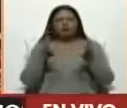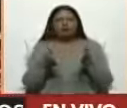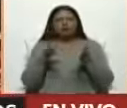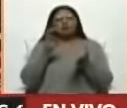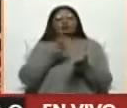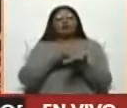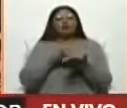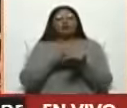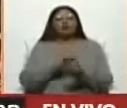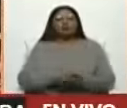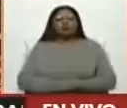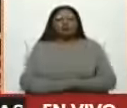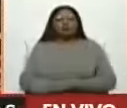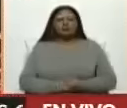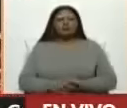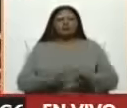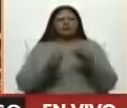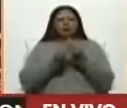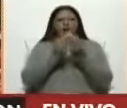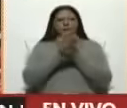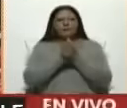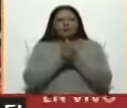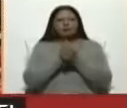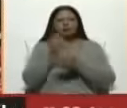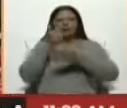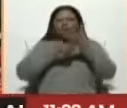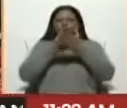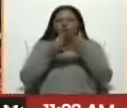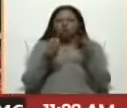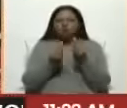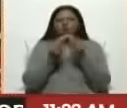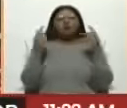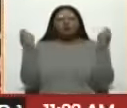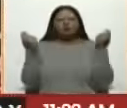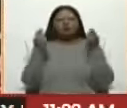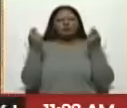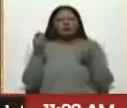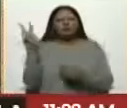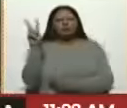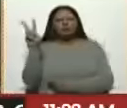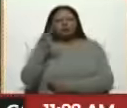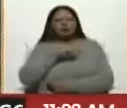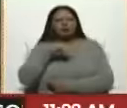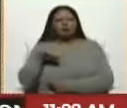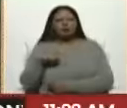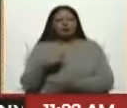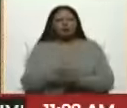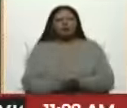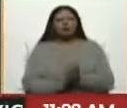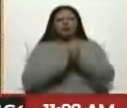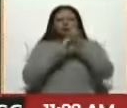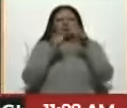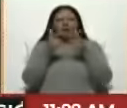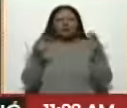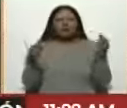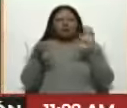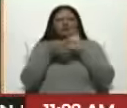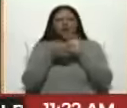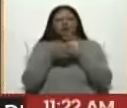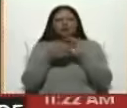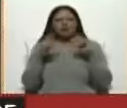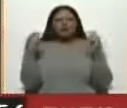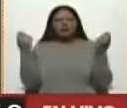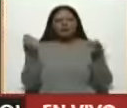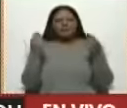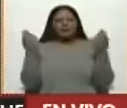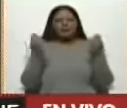Miranda, compañero de lucha, que también es el comando de campaña Venezuela Nuestra, dirige las amplias alianzas en el comando de campaña